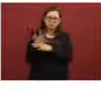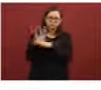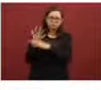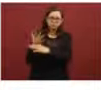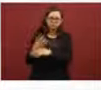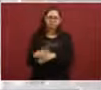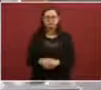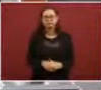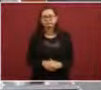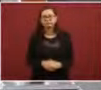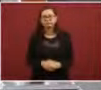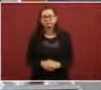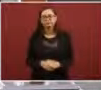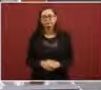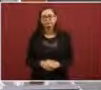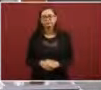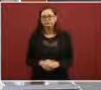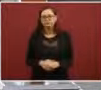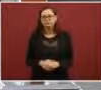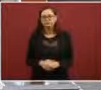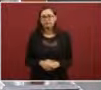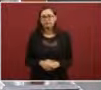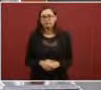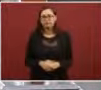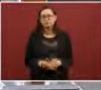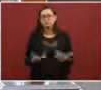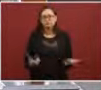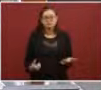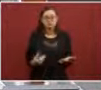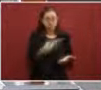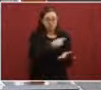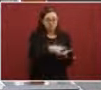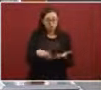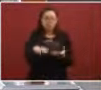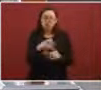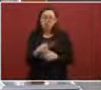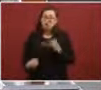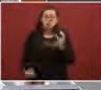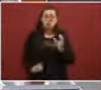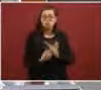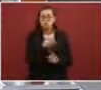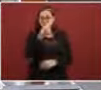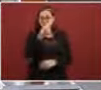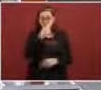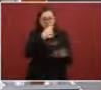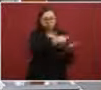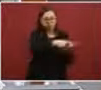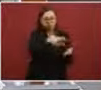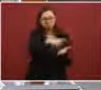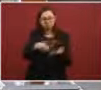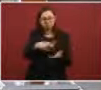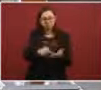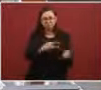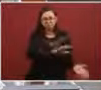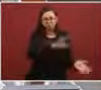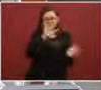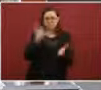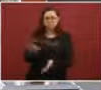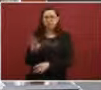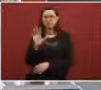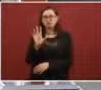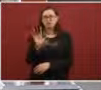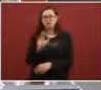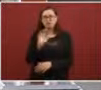así que las compras realizadas generaron un ahorro del 57%,